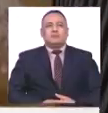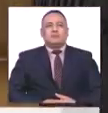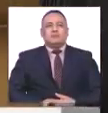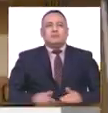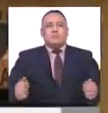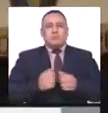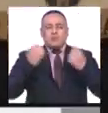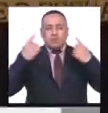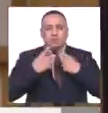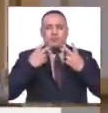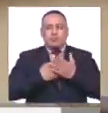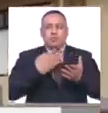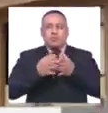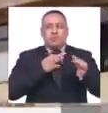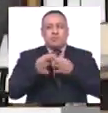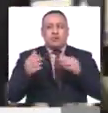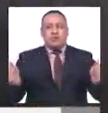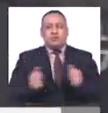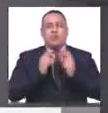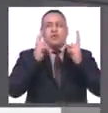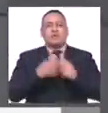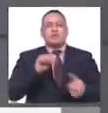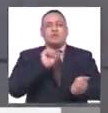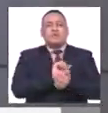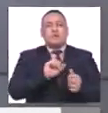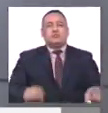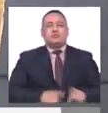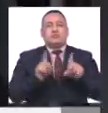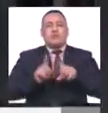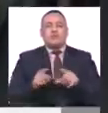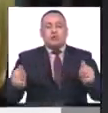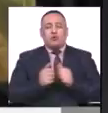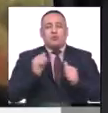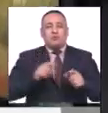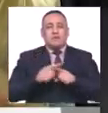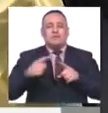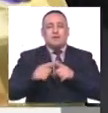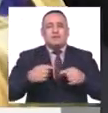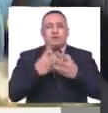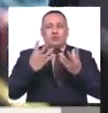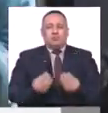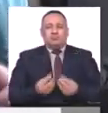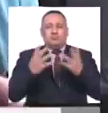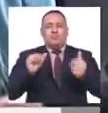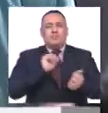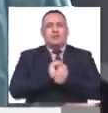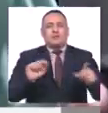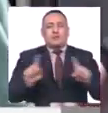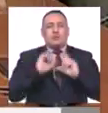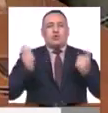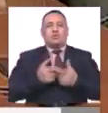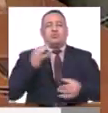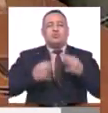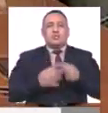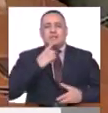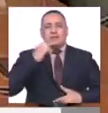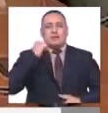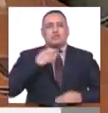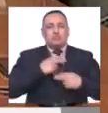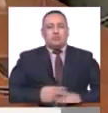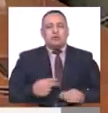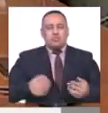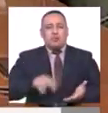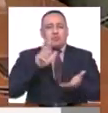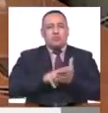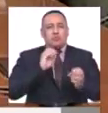Con la finalidad de fortalecer el sistema penitenciario y el deshacinamiento de los penales, la Comisión de Justicia y Derechos Humanos